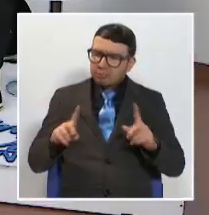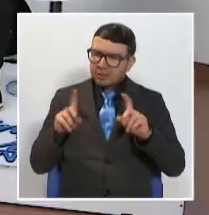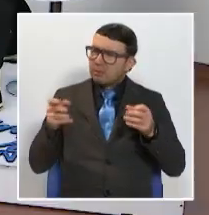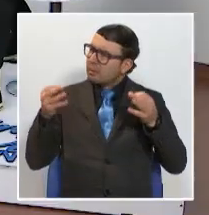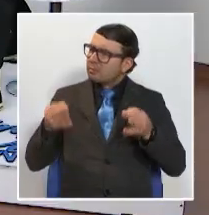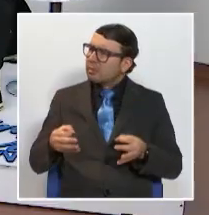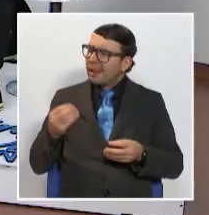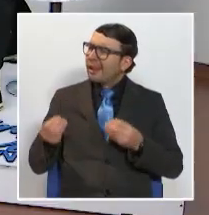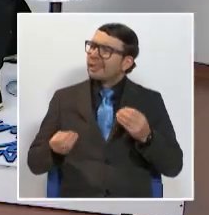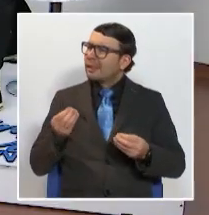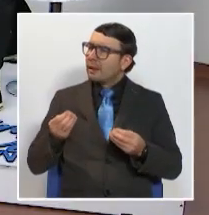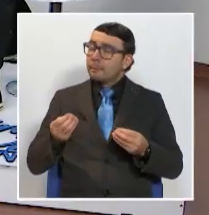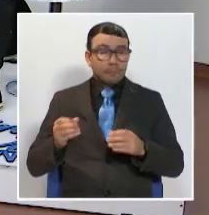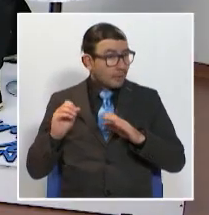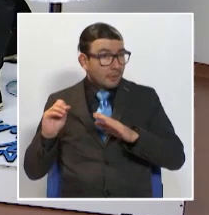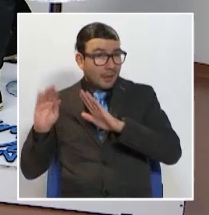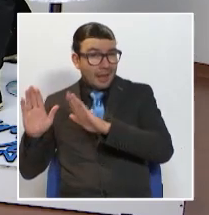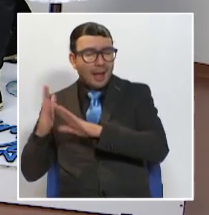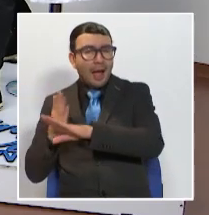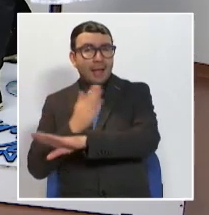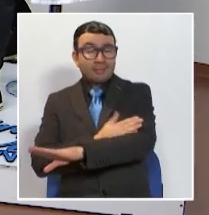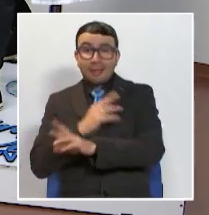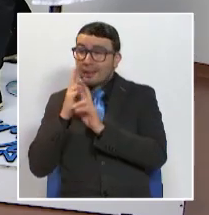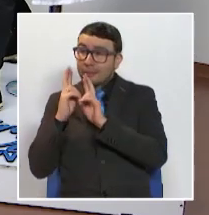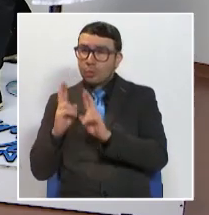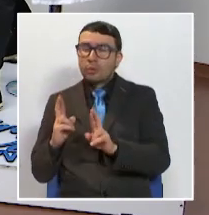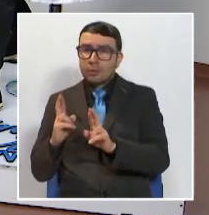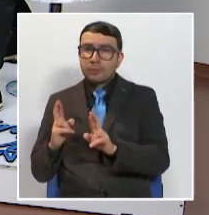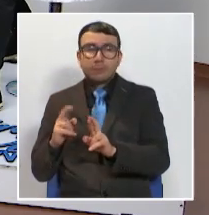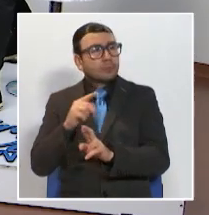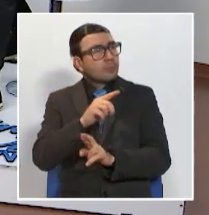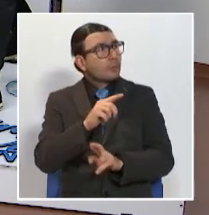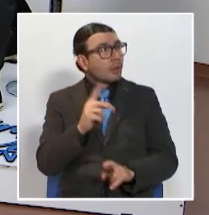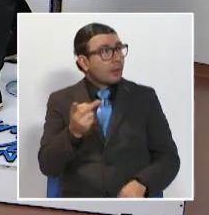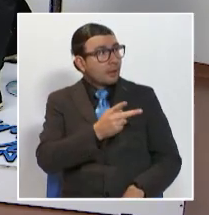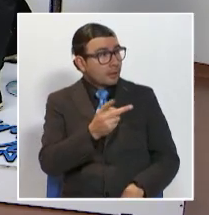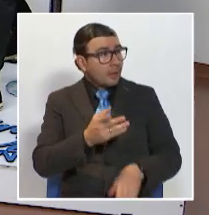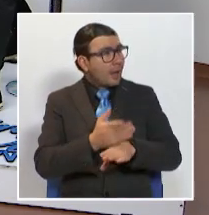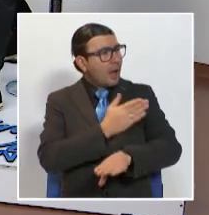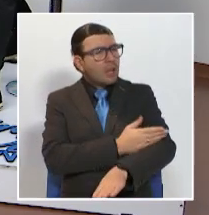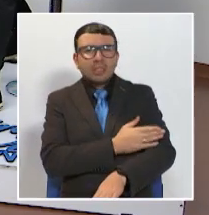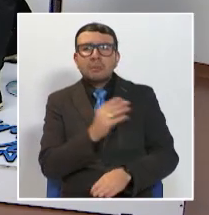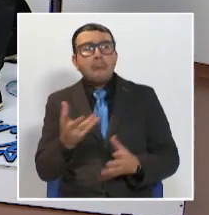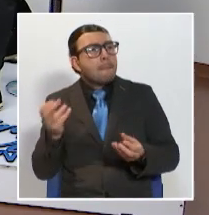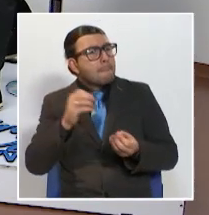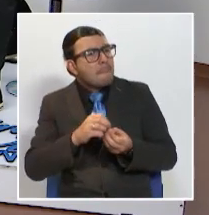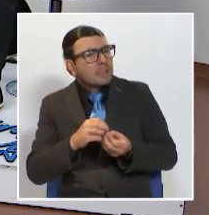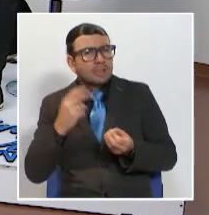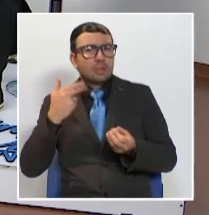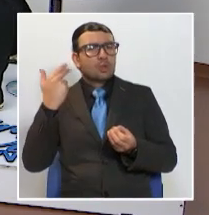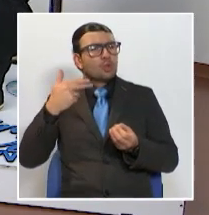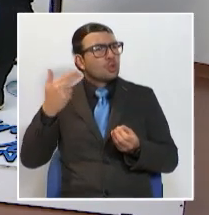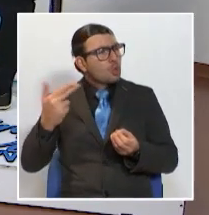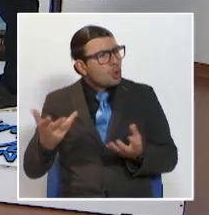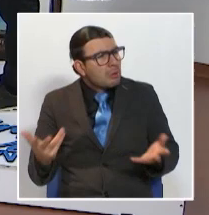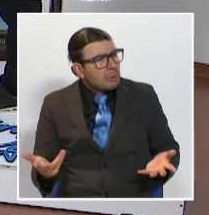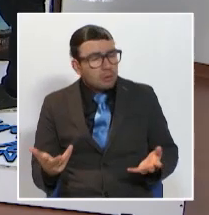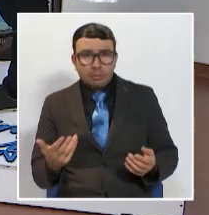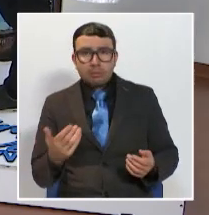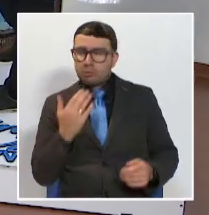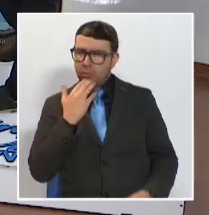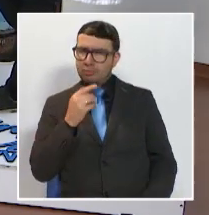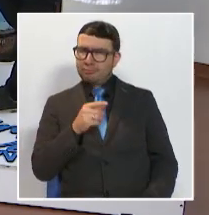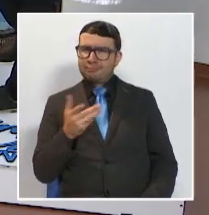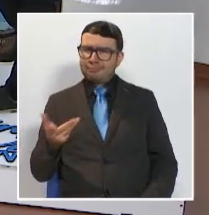Sí, yo quisiera antes que José y, ¿cuál es su Luz. nombre? Y Luz, si tienen algo más que contarnos de la historia del niño, porque la gente dirá,